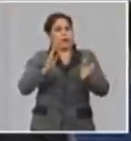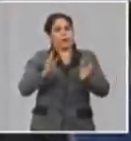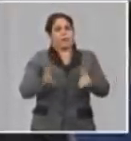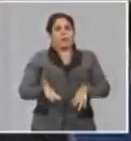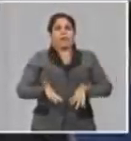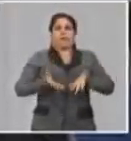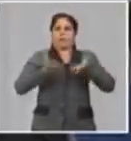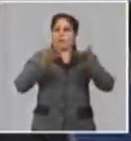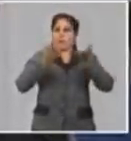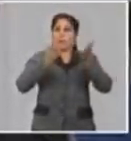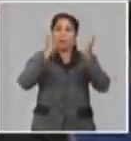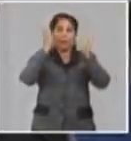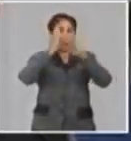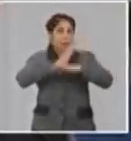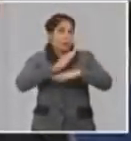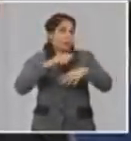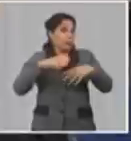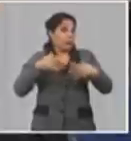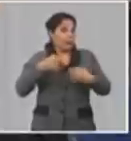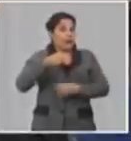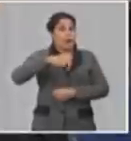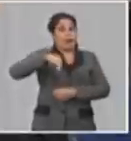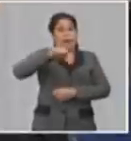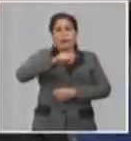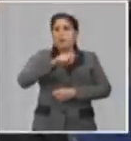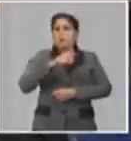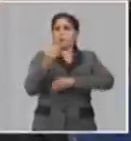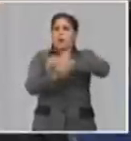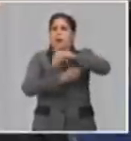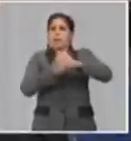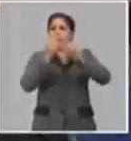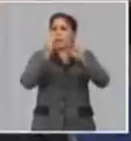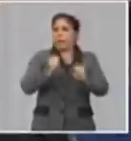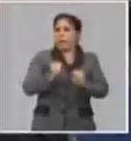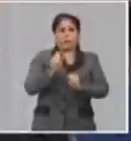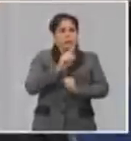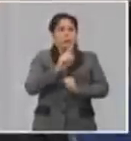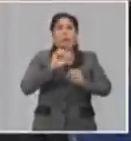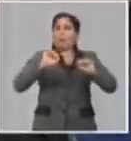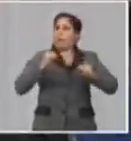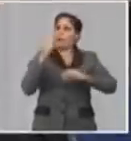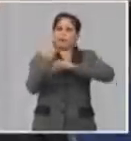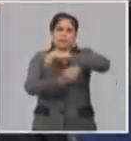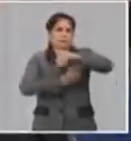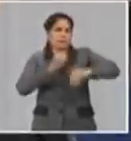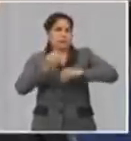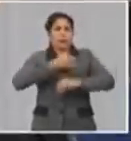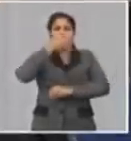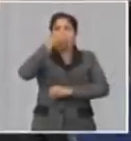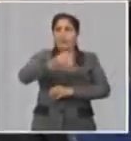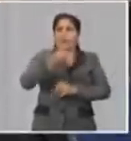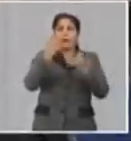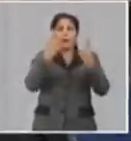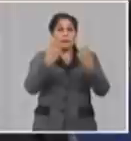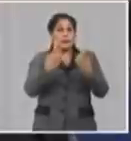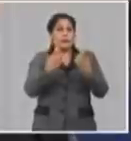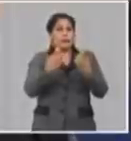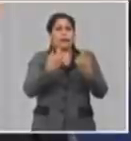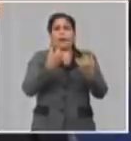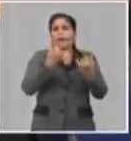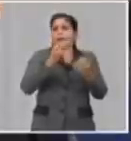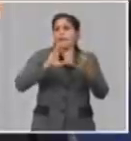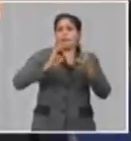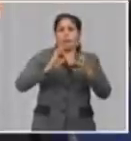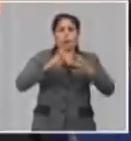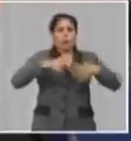recuperación. El peor riesgo, decía, es estar en no cambiar, en no transformar. Y hablaba de la necesidad de una comunicación